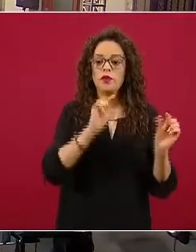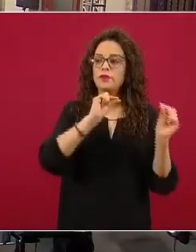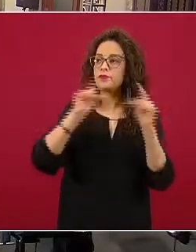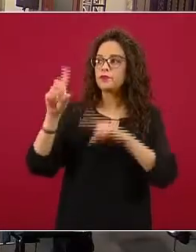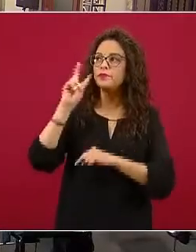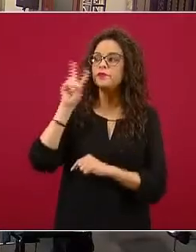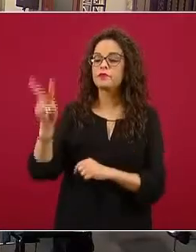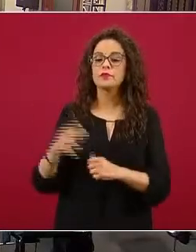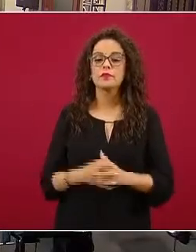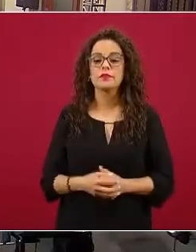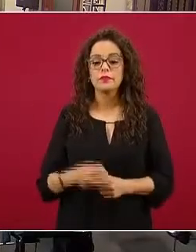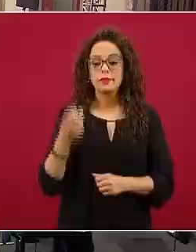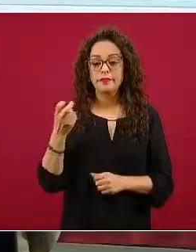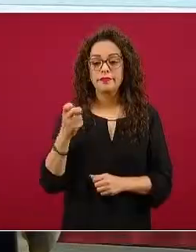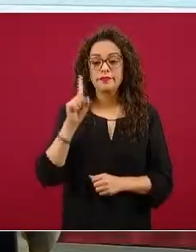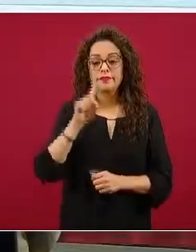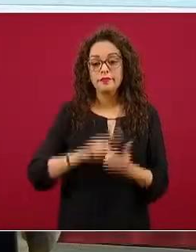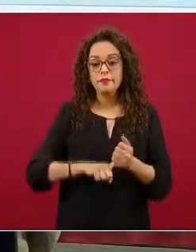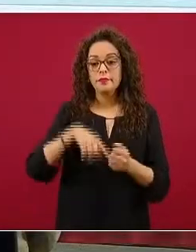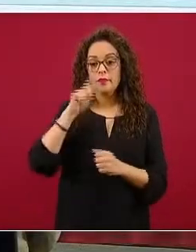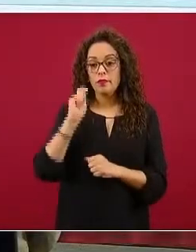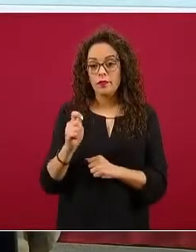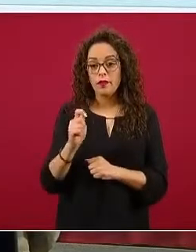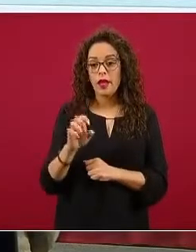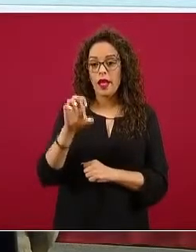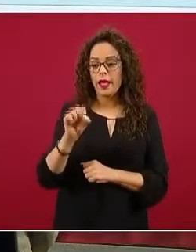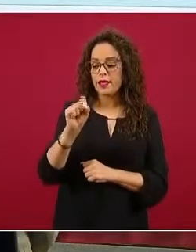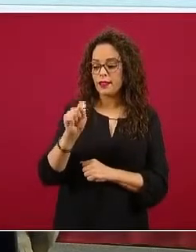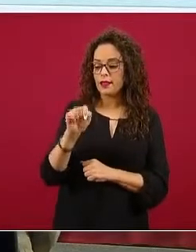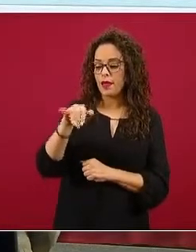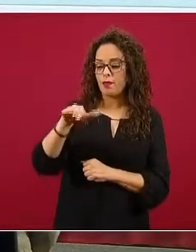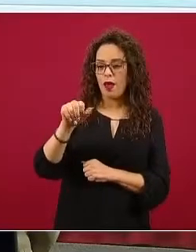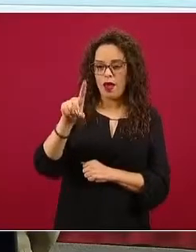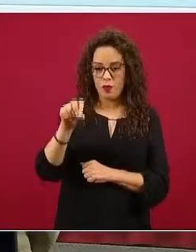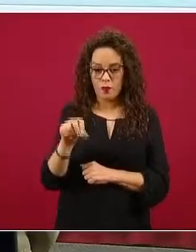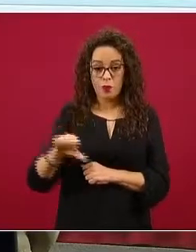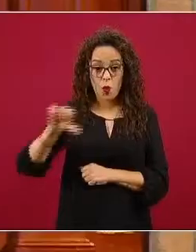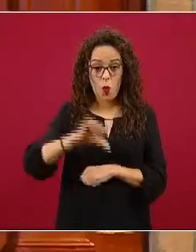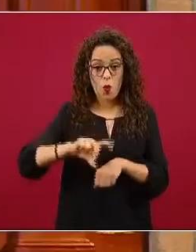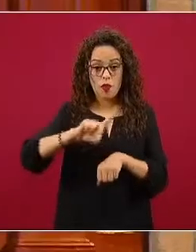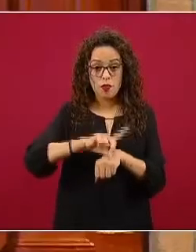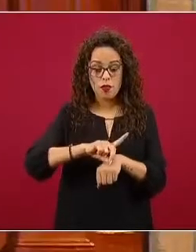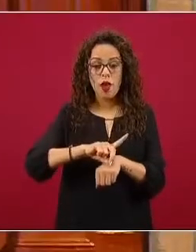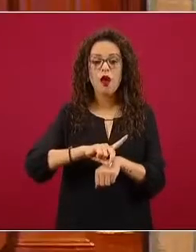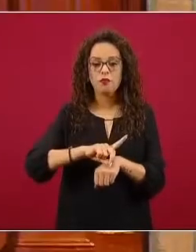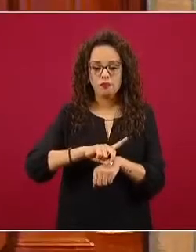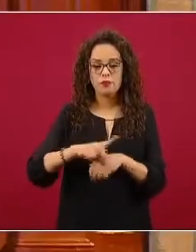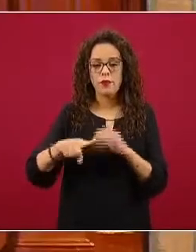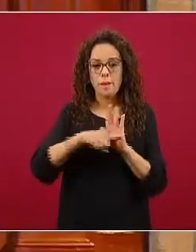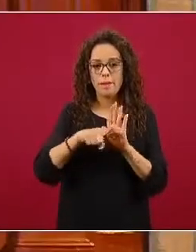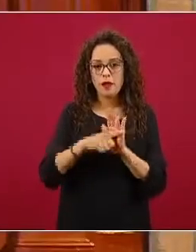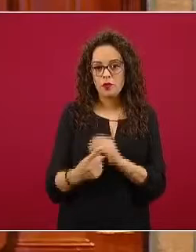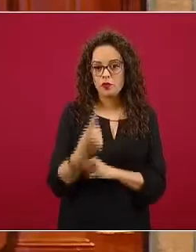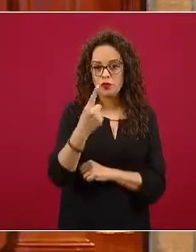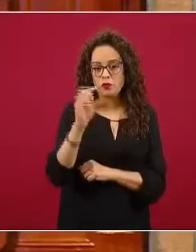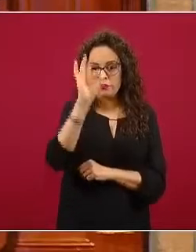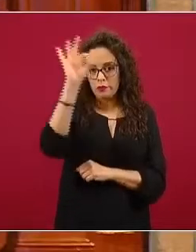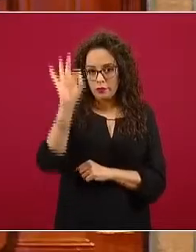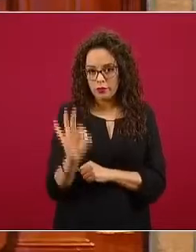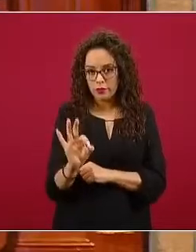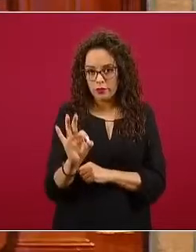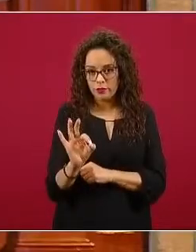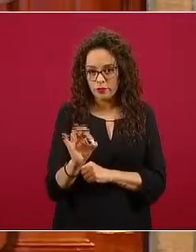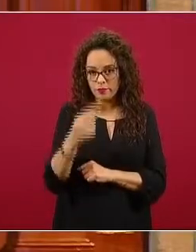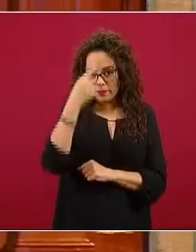nuestra curva de casos estimados. El día de hoy ya solamente con una disminución de menos 1%